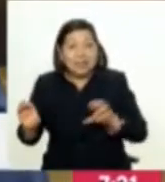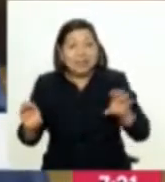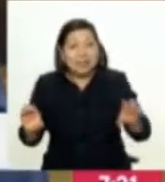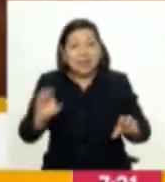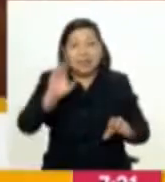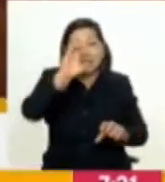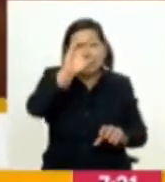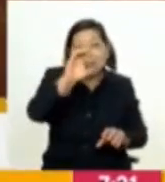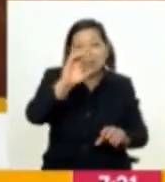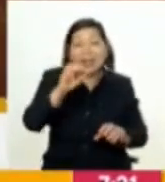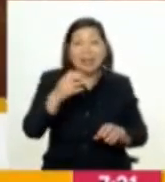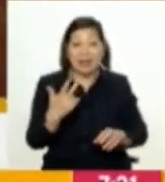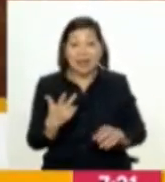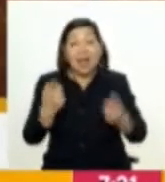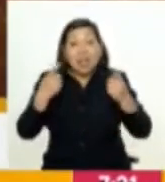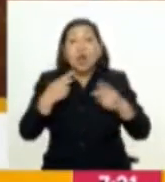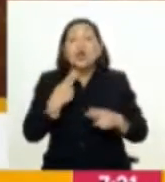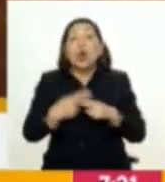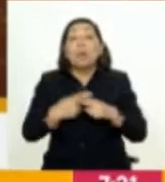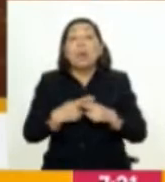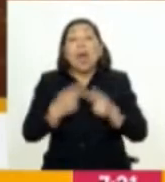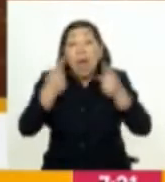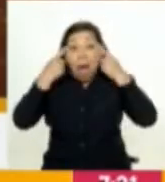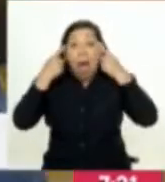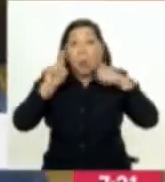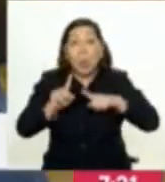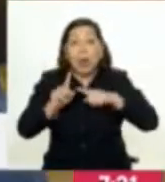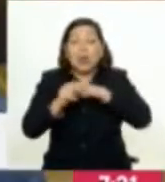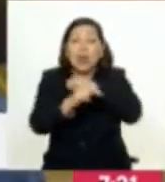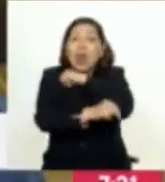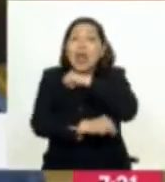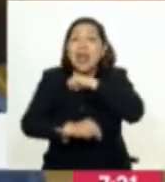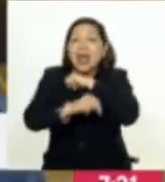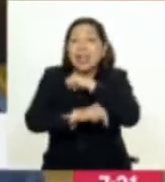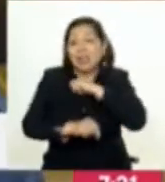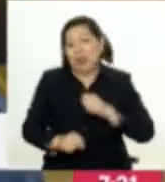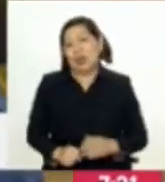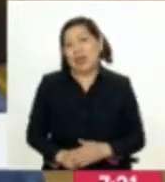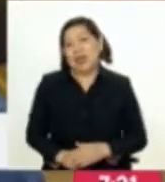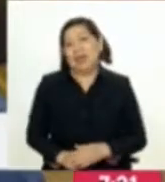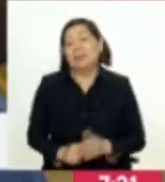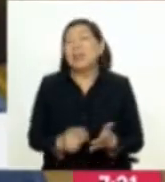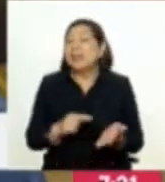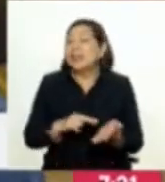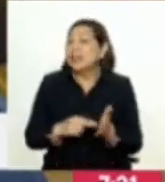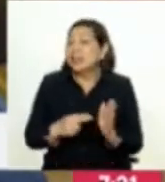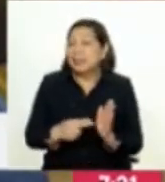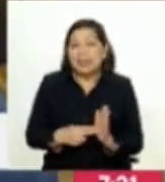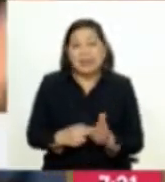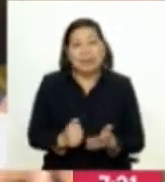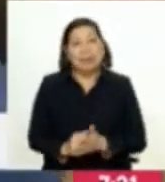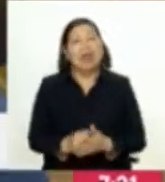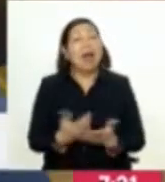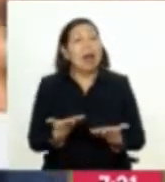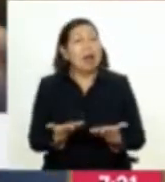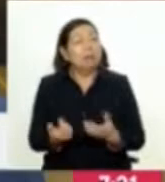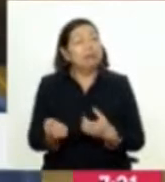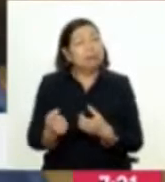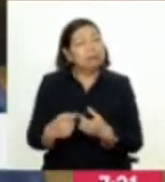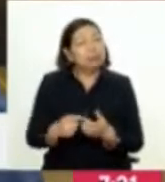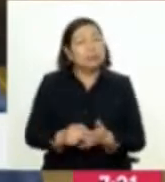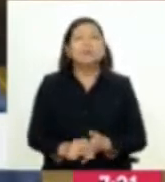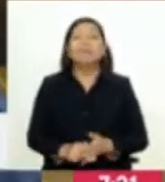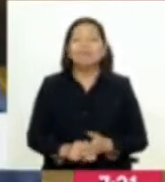porque ha ido creciendo el acuerdo nacional, ¿no? En esa composición no han habido variaciones significativas, ¿eh? Ha habido